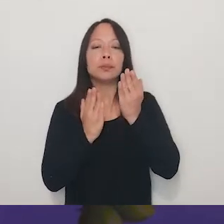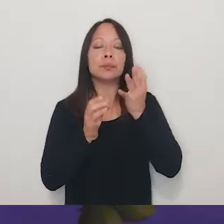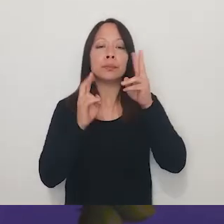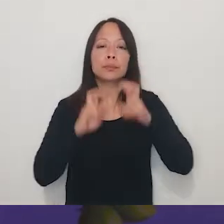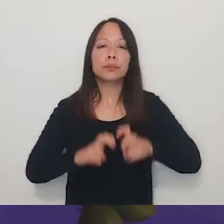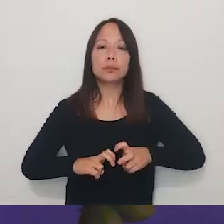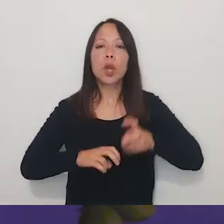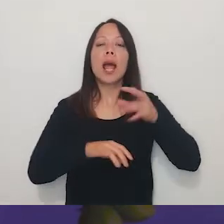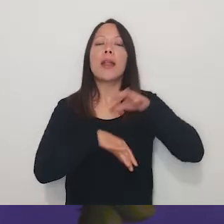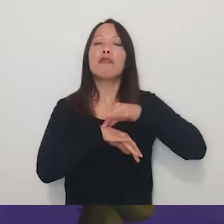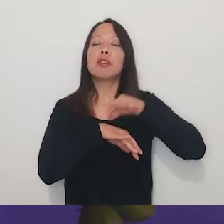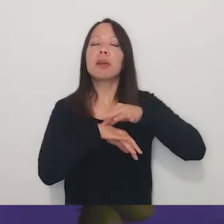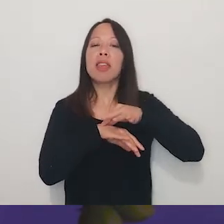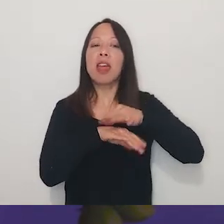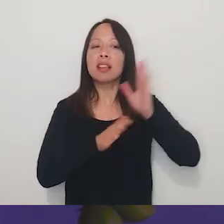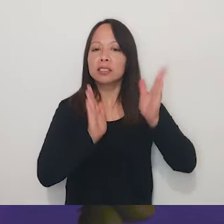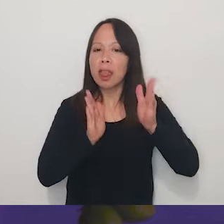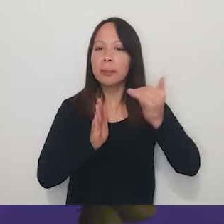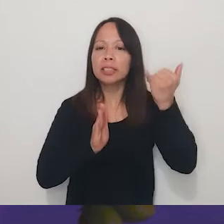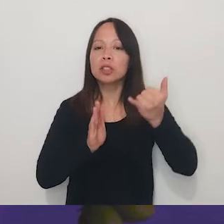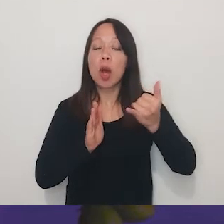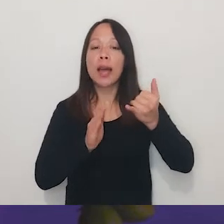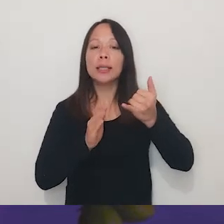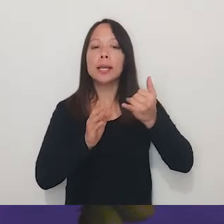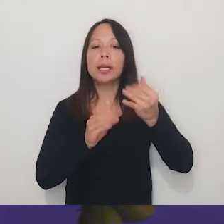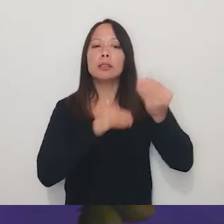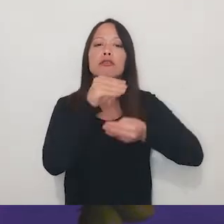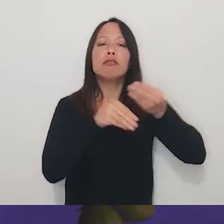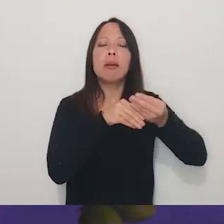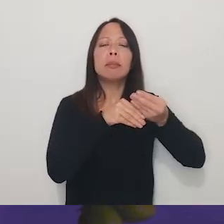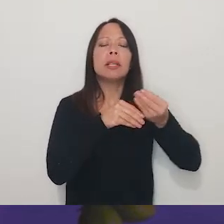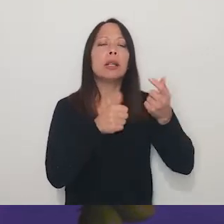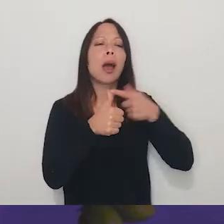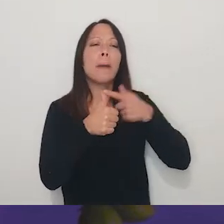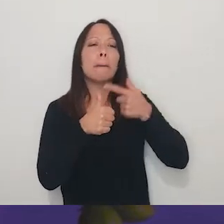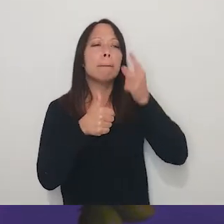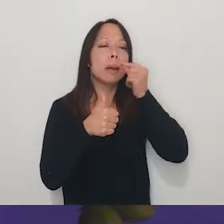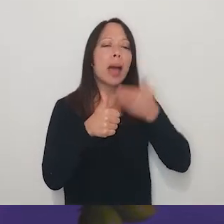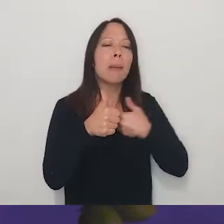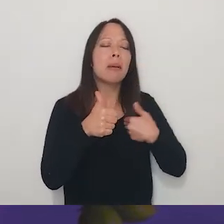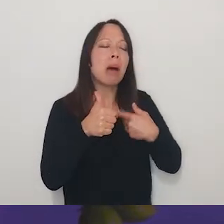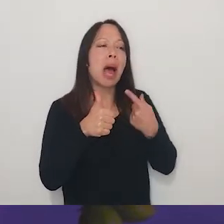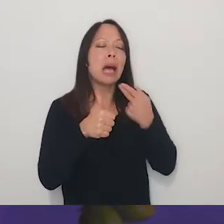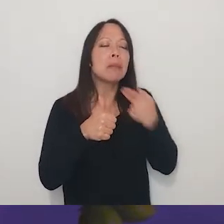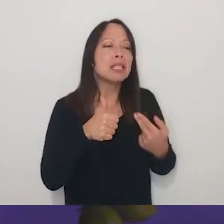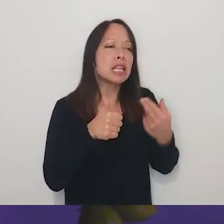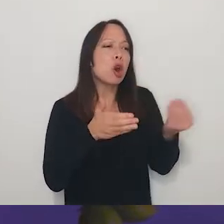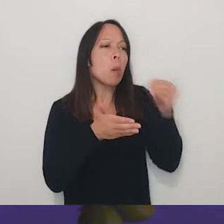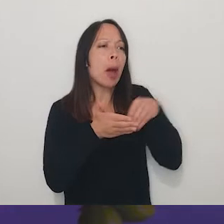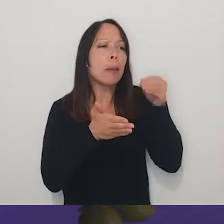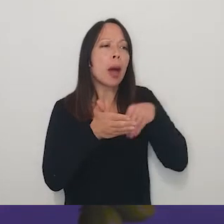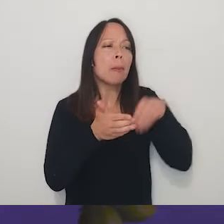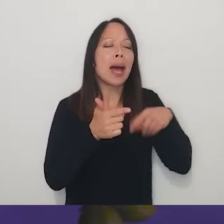tratables y este plan de estudio hay que evaluar la situación familiar, por ejemplo, si los padres quieren tener más hijos